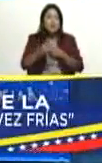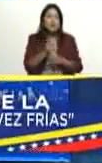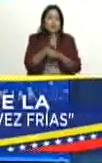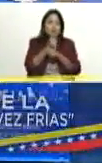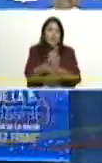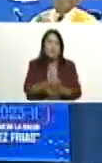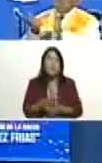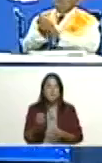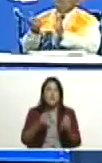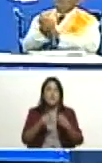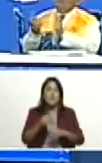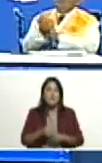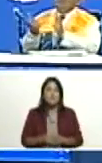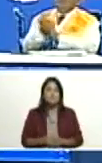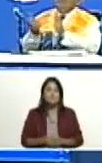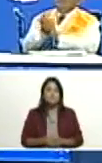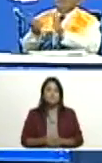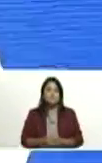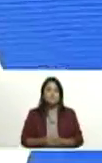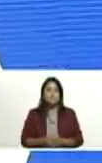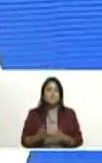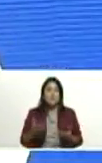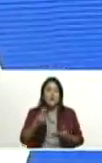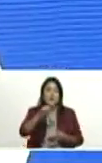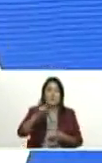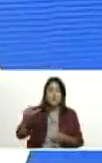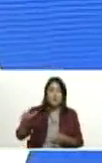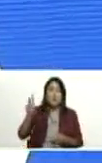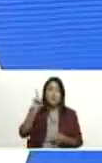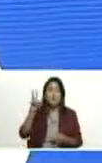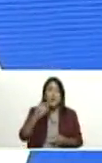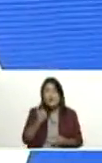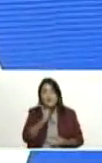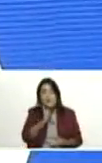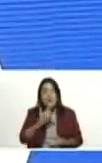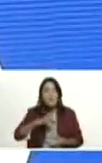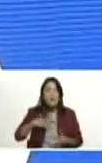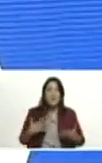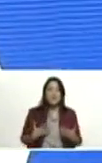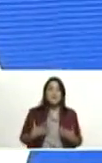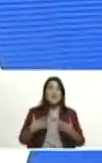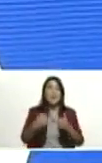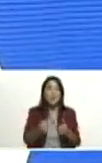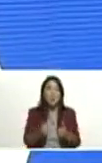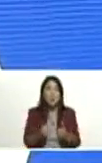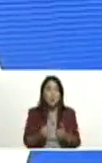Venezuela, para curar al pueblo, para promover la salud.